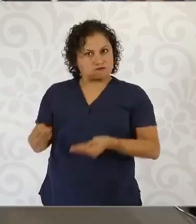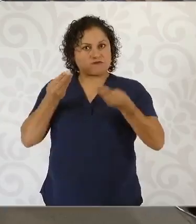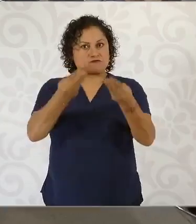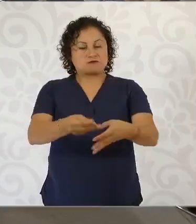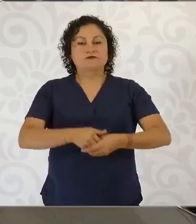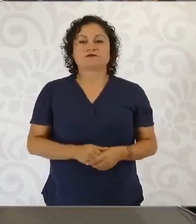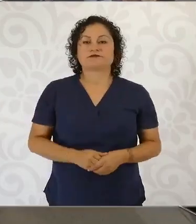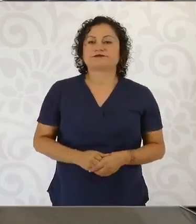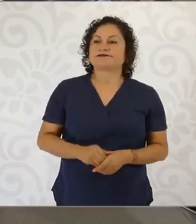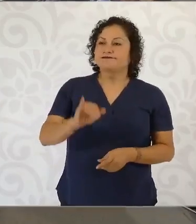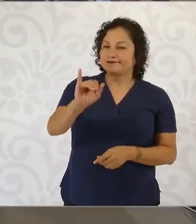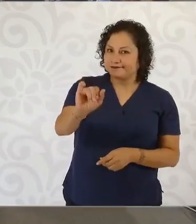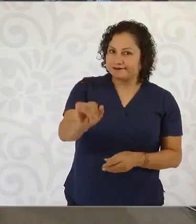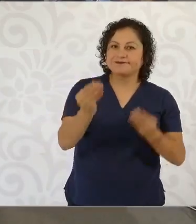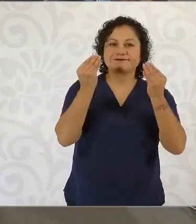Sí, muchas gracias,